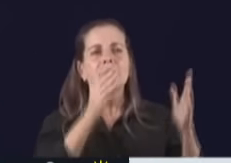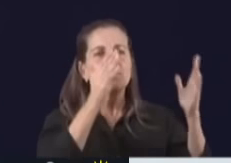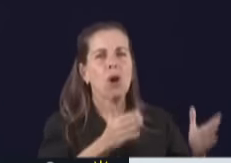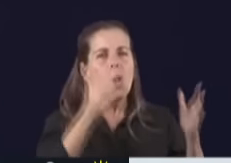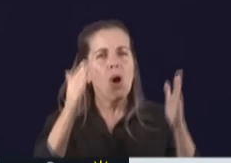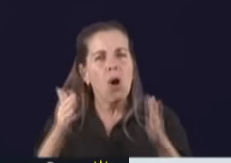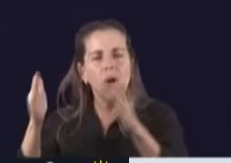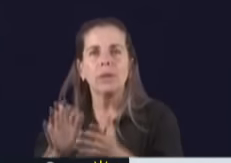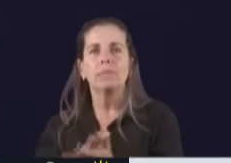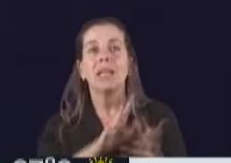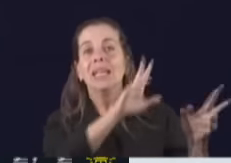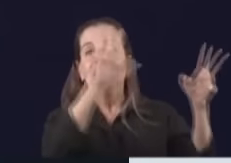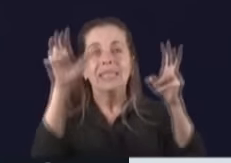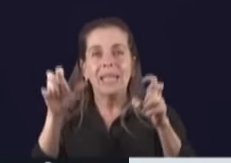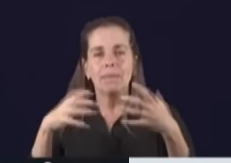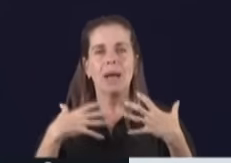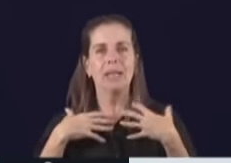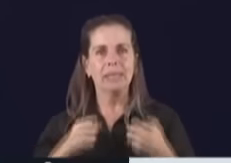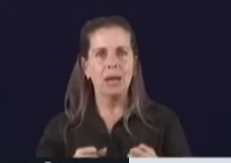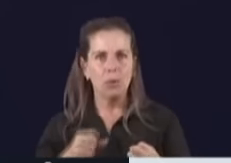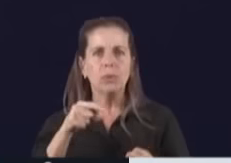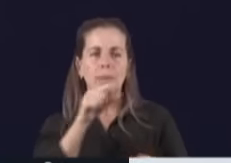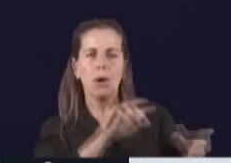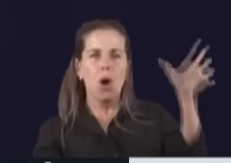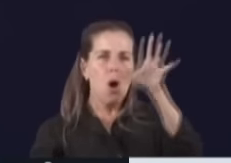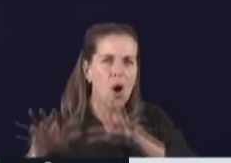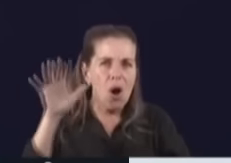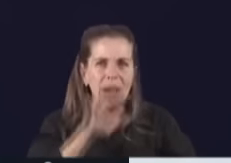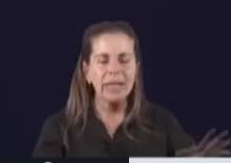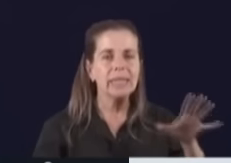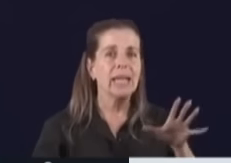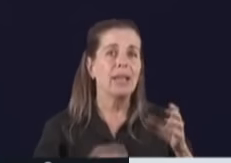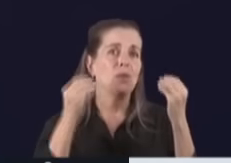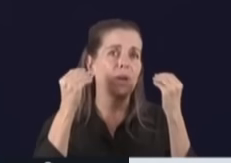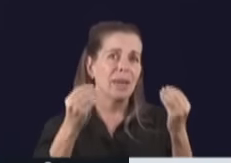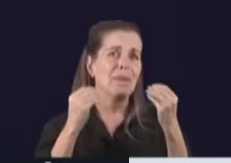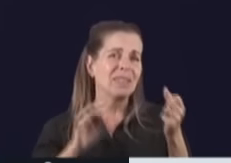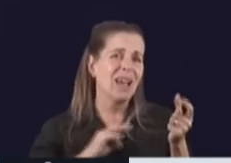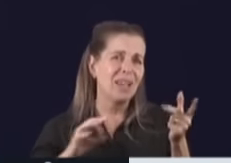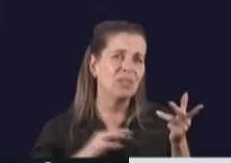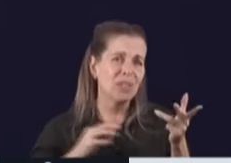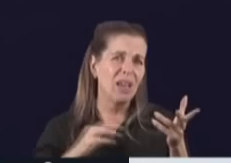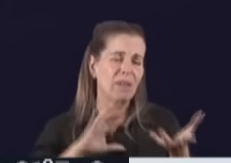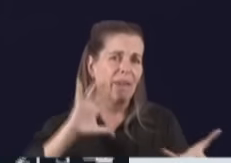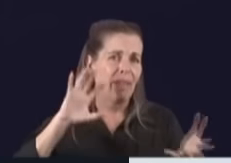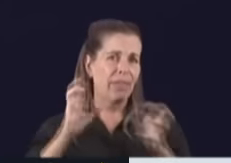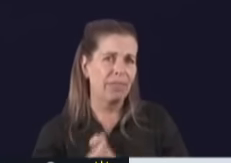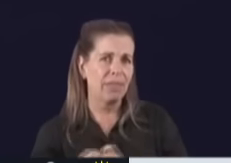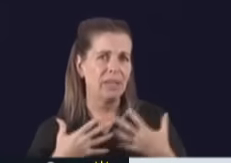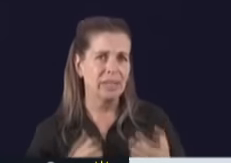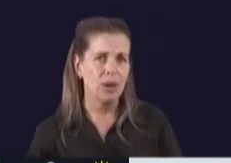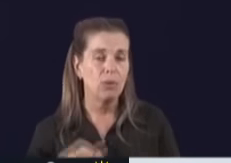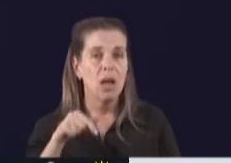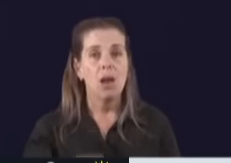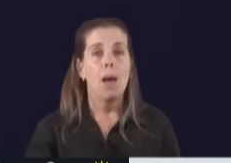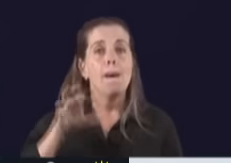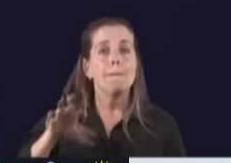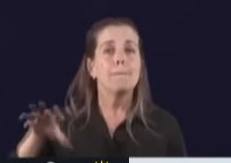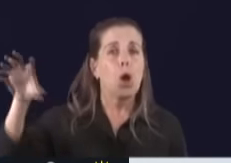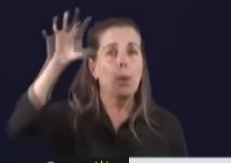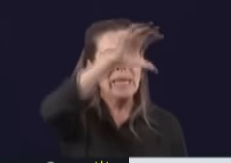materia de salud, estamos reordenando un sistema en crisis desde hace más de 20 años. Las provincias volvieron a asumir su responsabilidad en